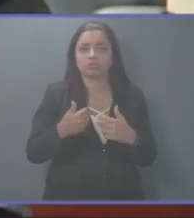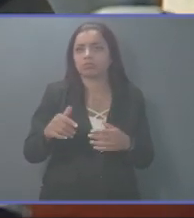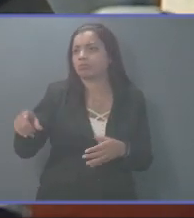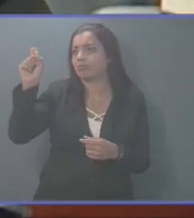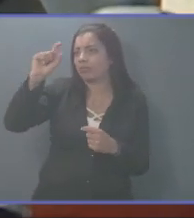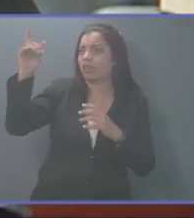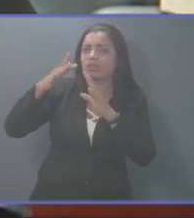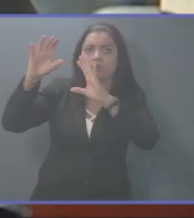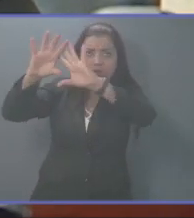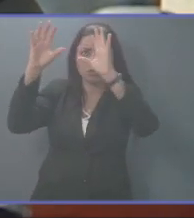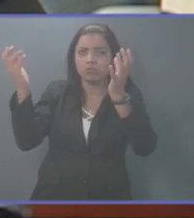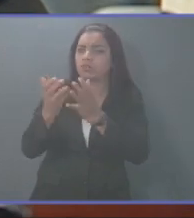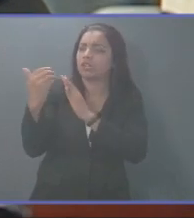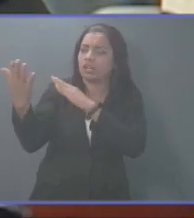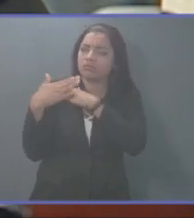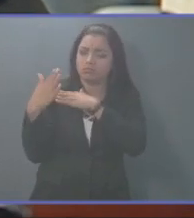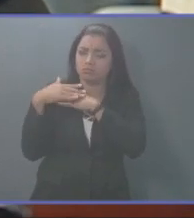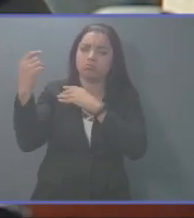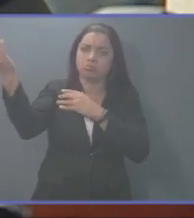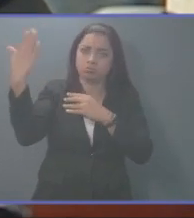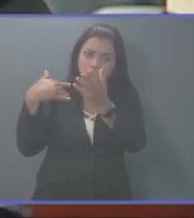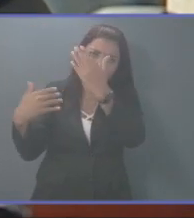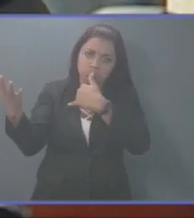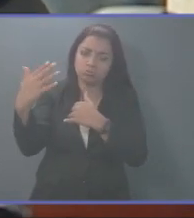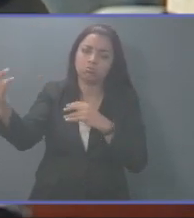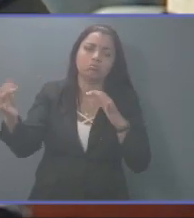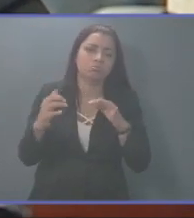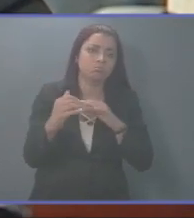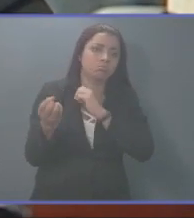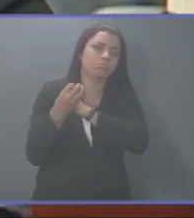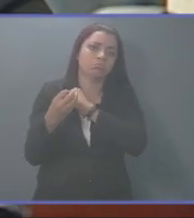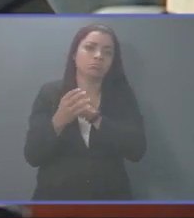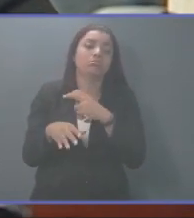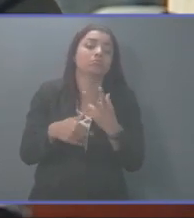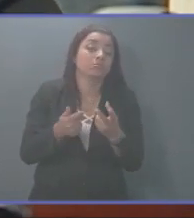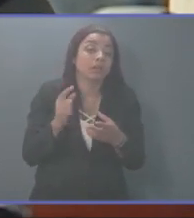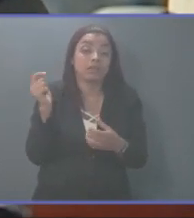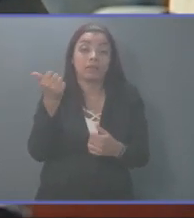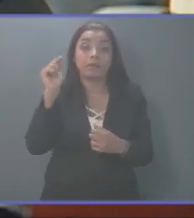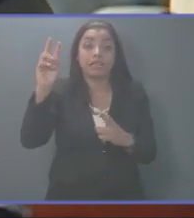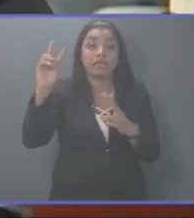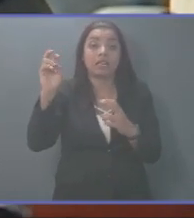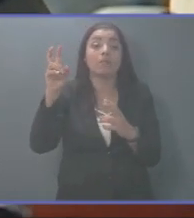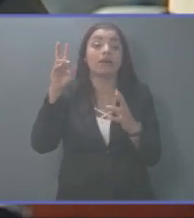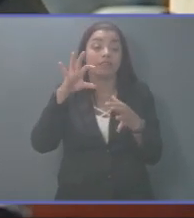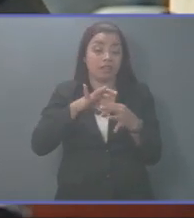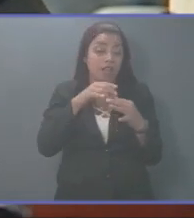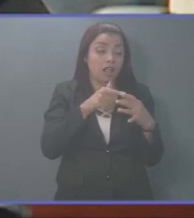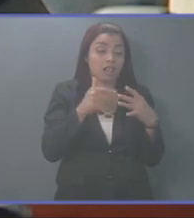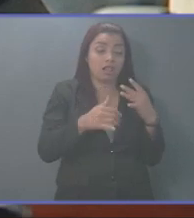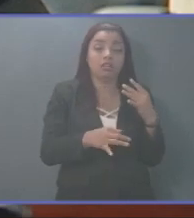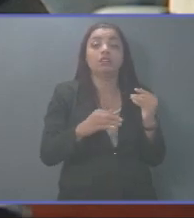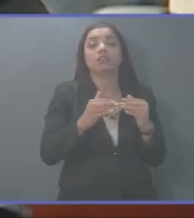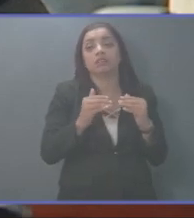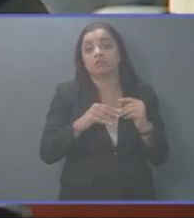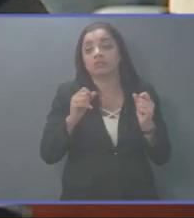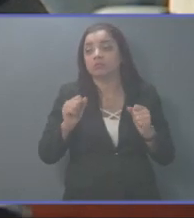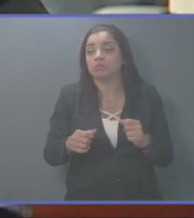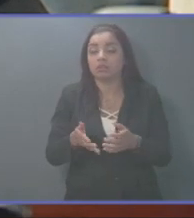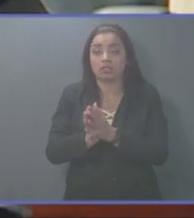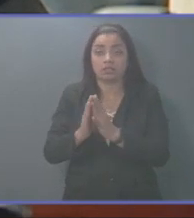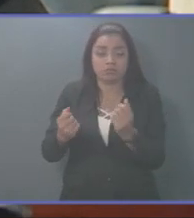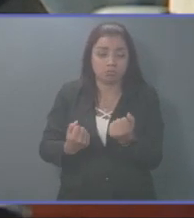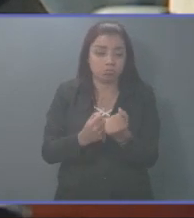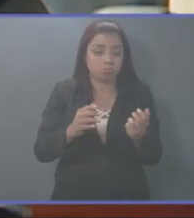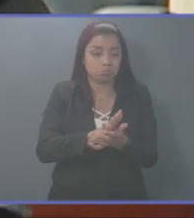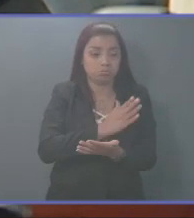nacionales y organizaciones internacionales humanitarias y de desarrollo cuyo mandato esté relacionado al objeto de esta ley. También podrá solicitar la colaboración de